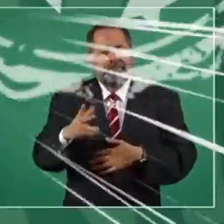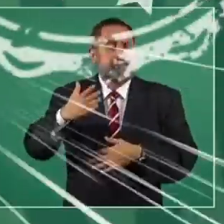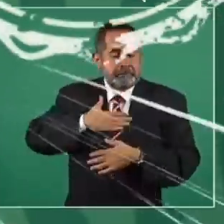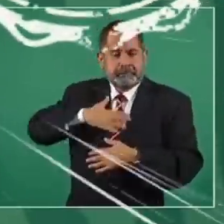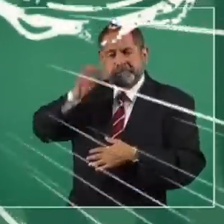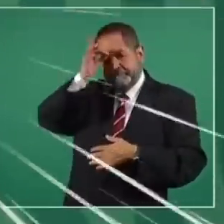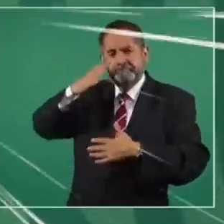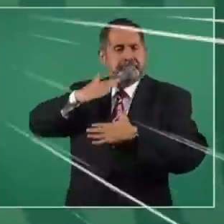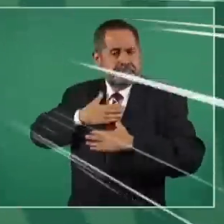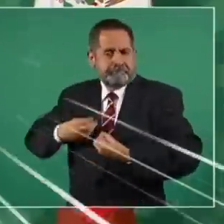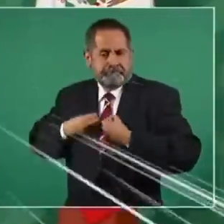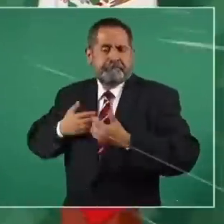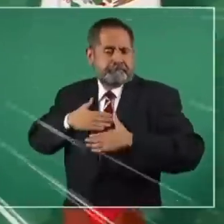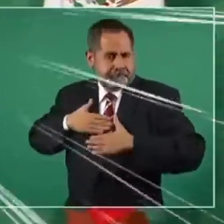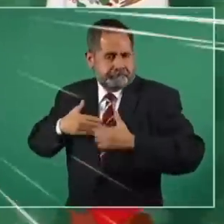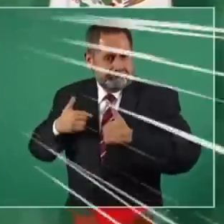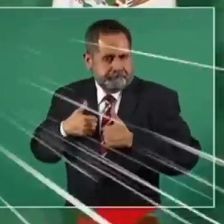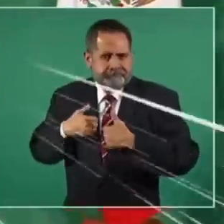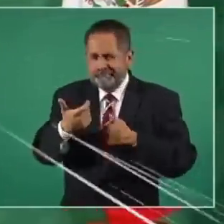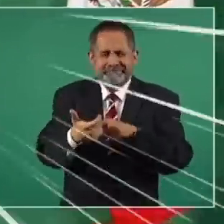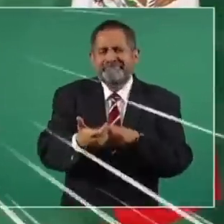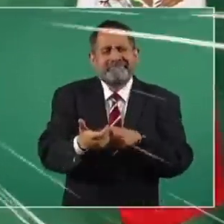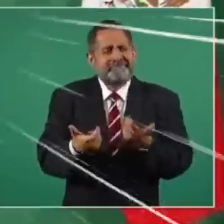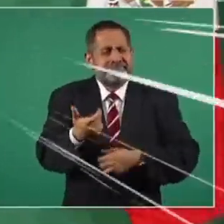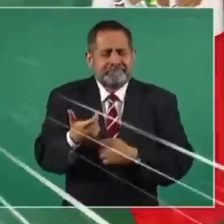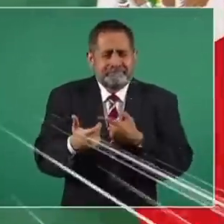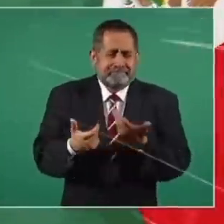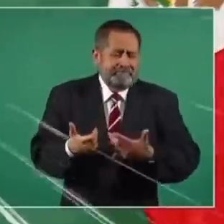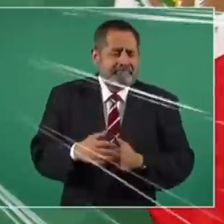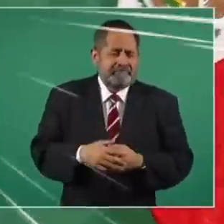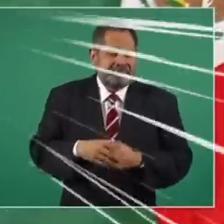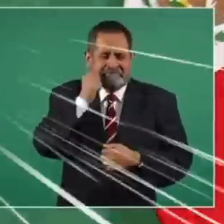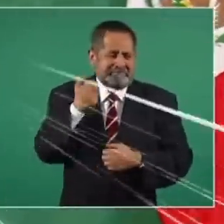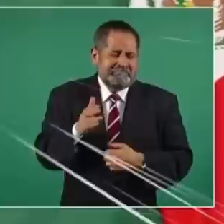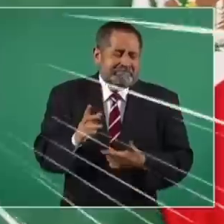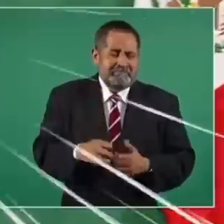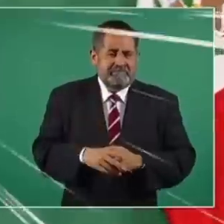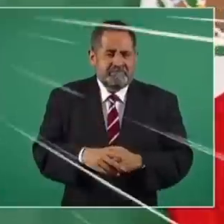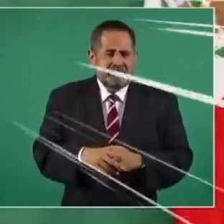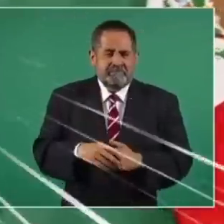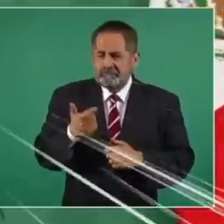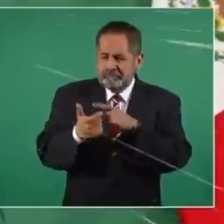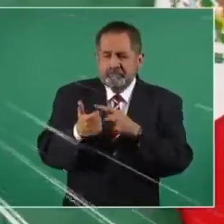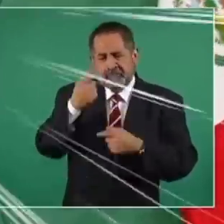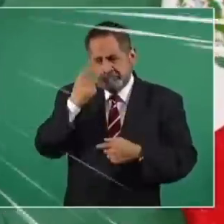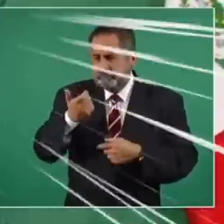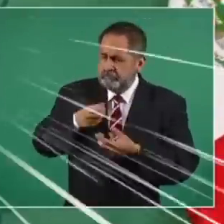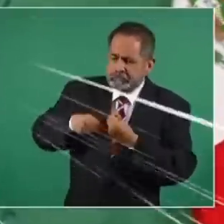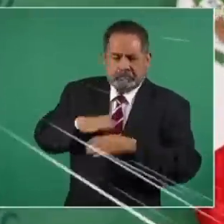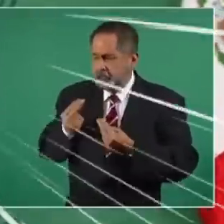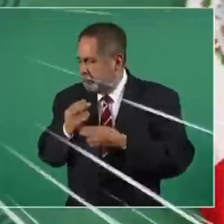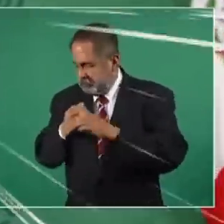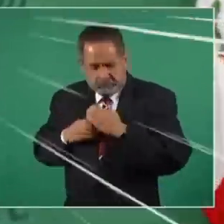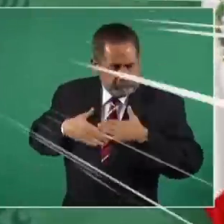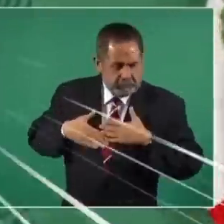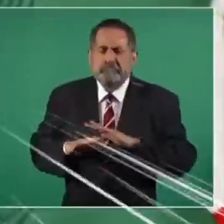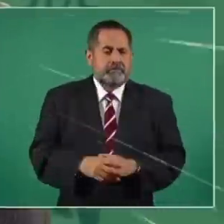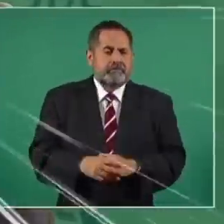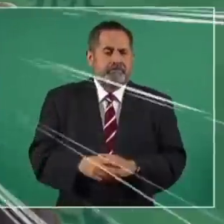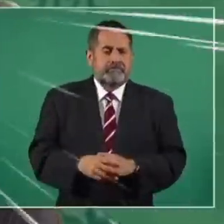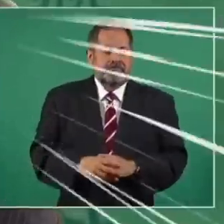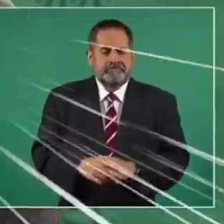Pero en mi filosofía de vida, el dinero no me importa, solo para mis necesidades básicas.